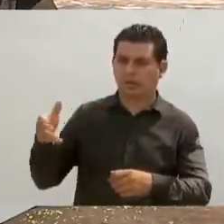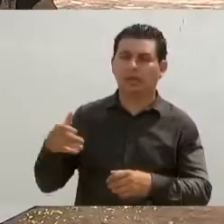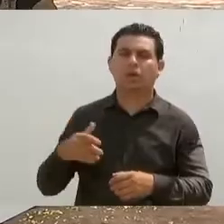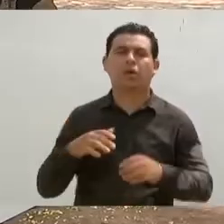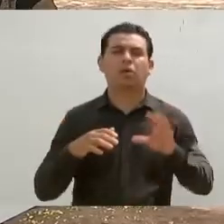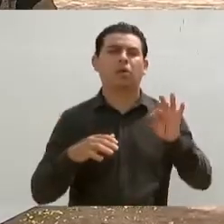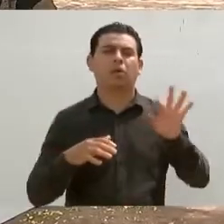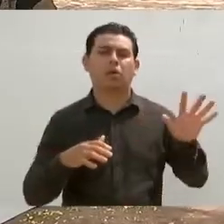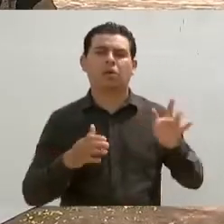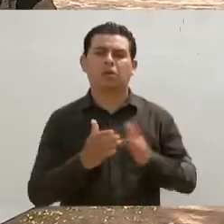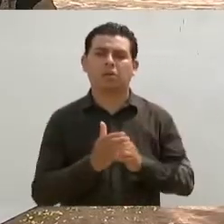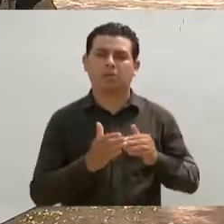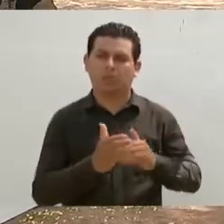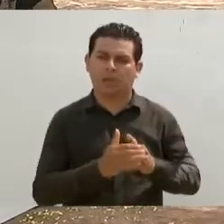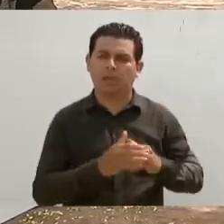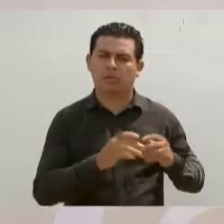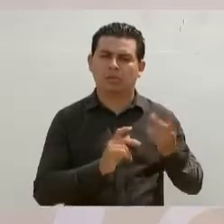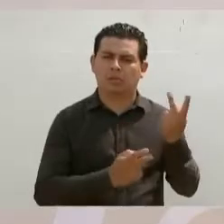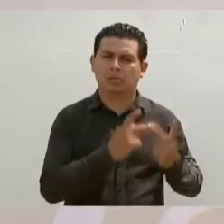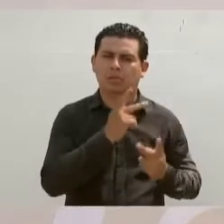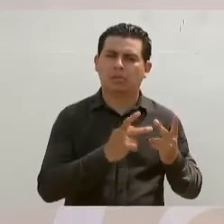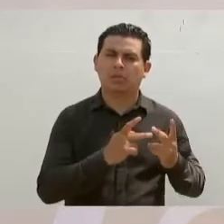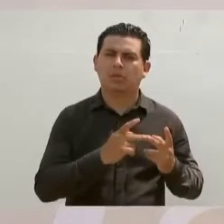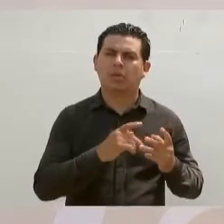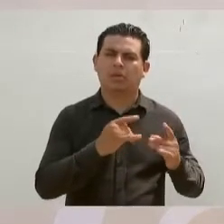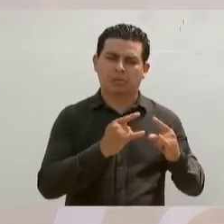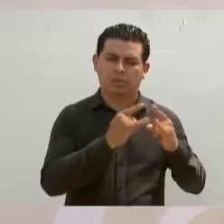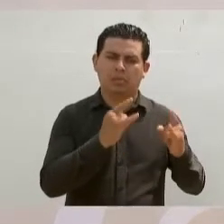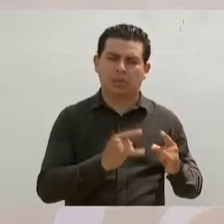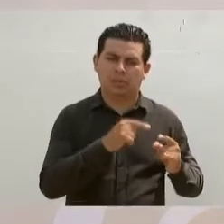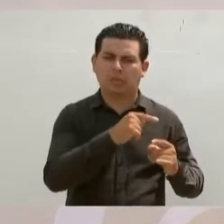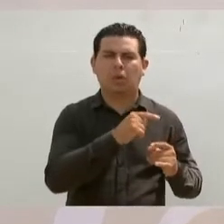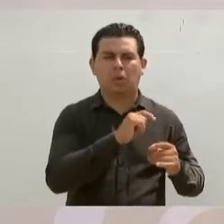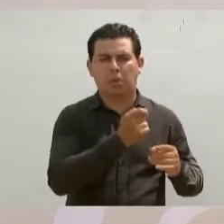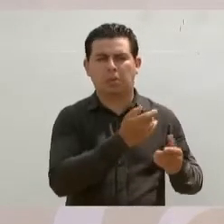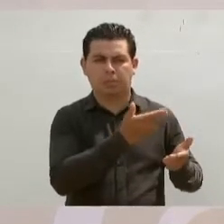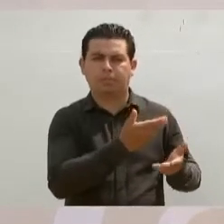45 mil plantas provienen de viveros comerciales,